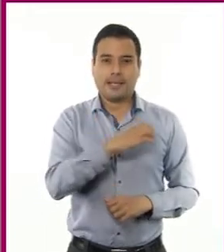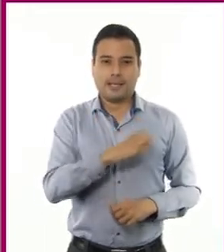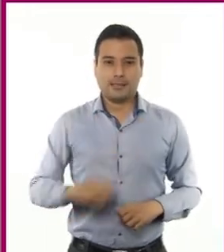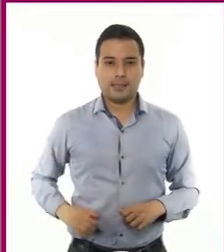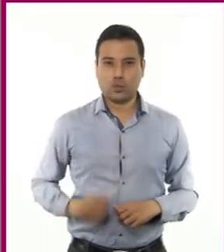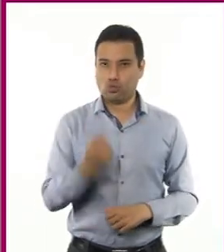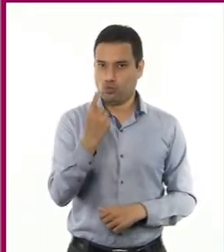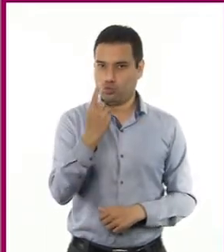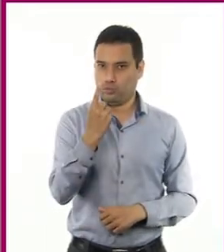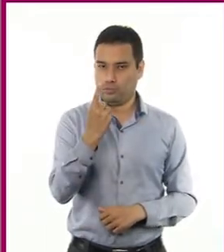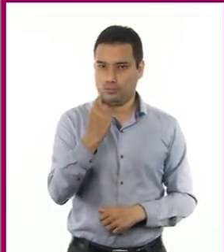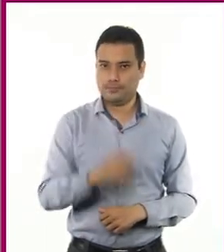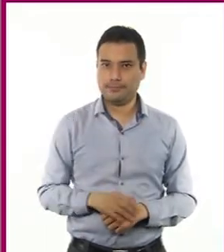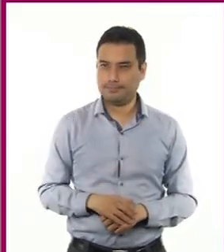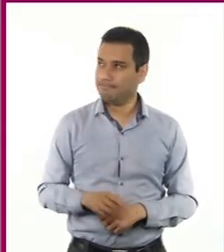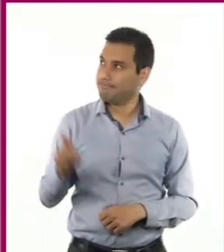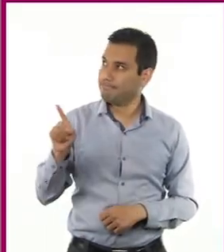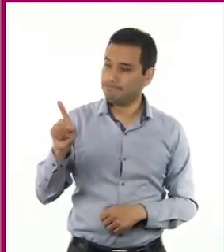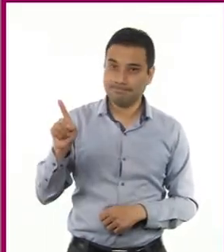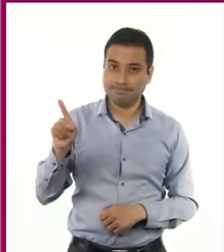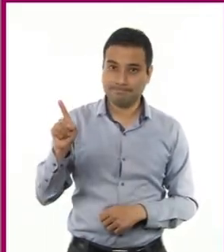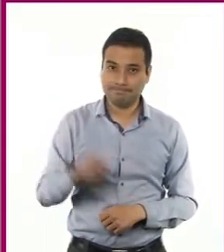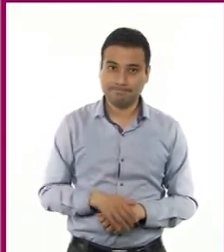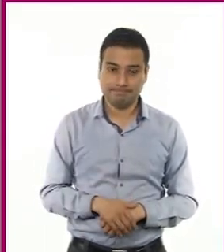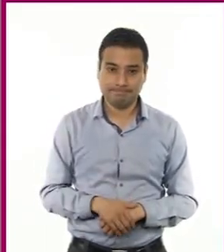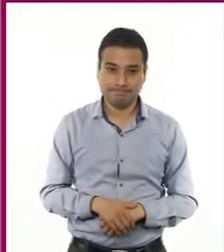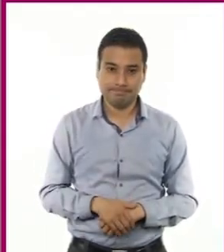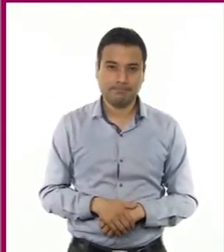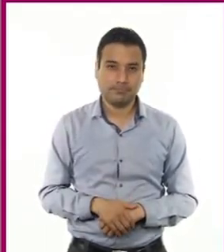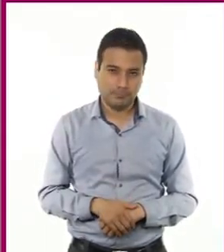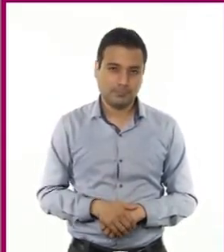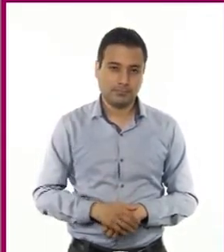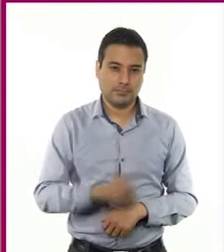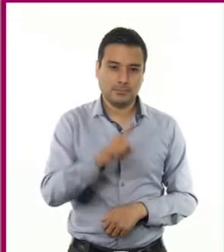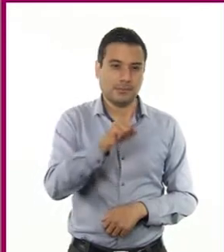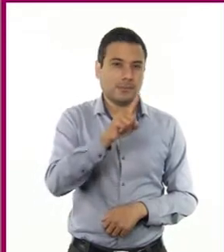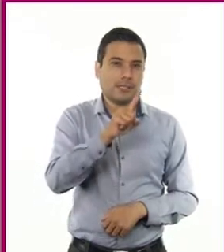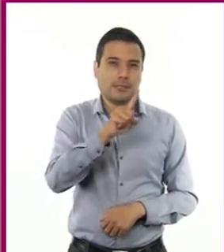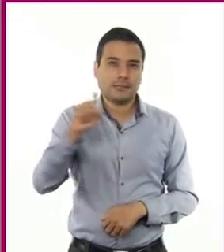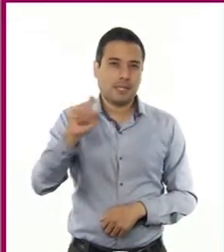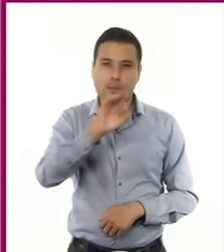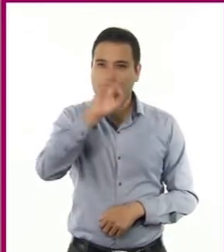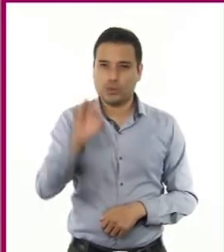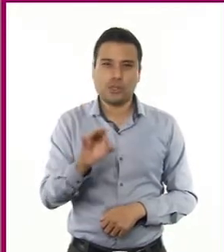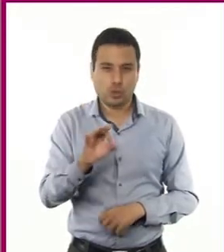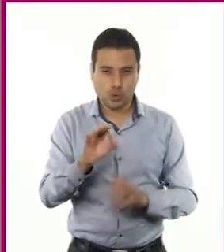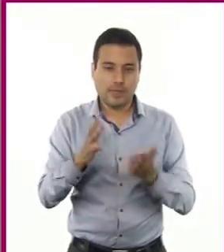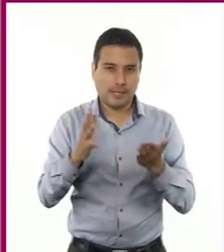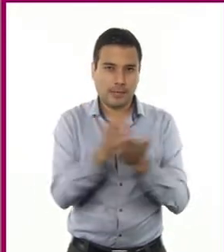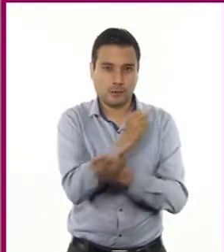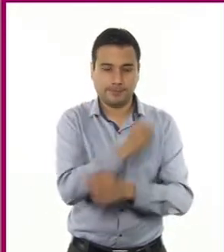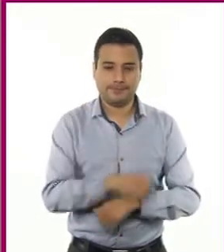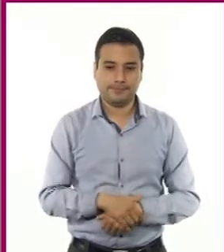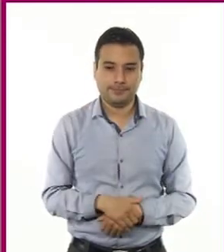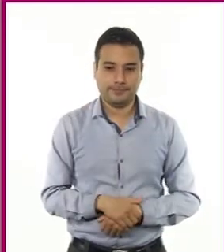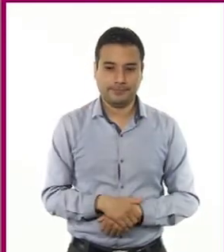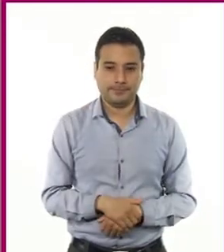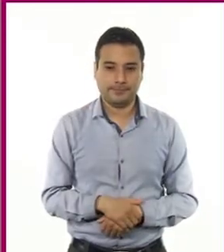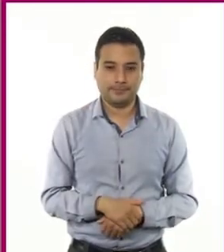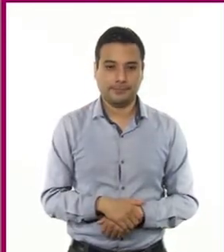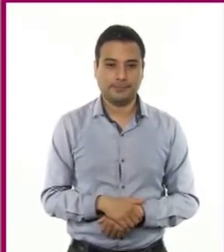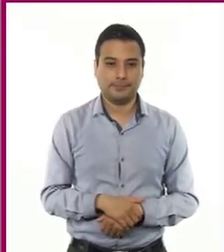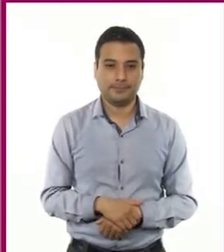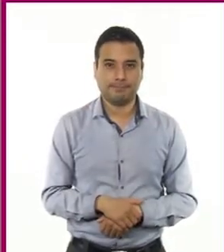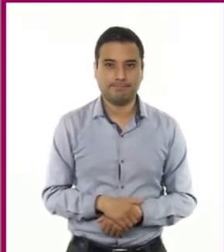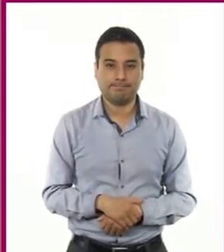presidencia de la República, el licenciado López Portillo, que por supuesto obtuvo el 100% de los votos válidos. En aquel entonces